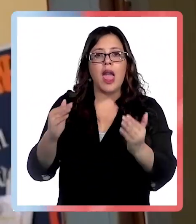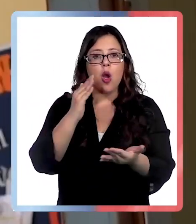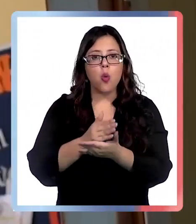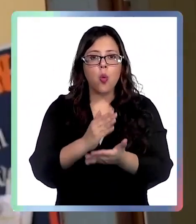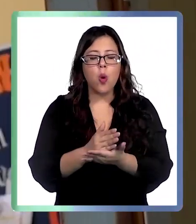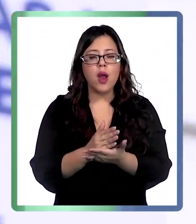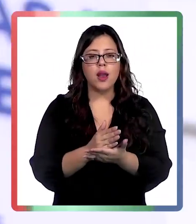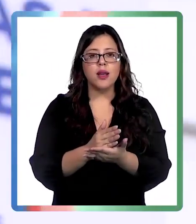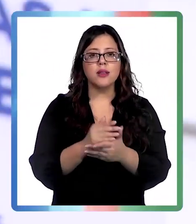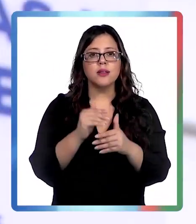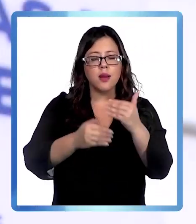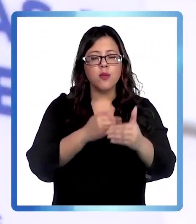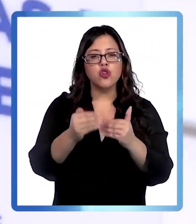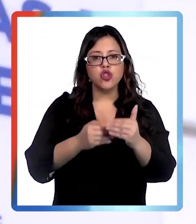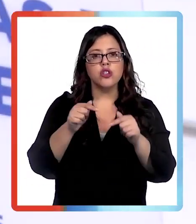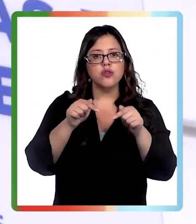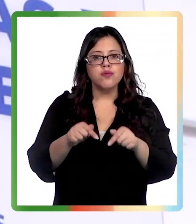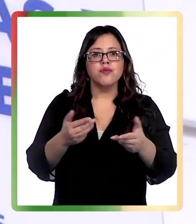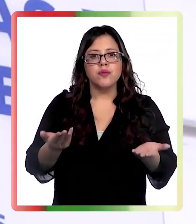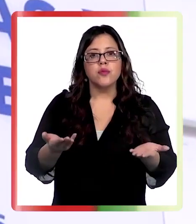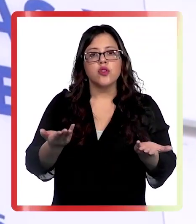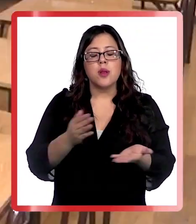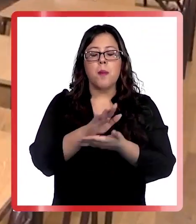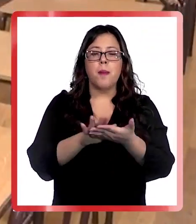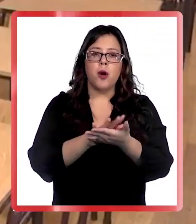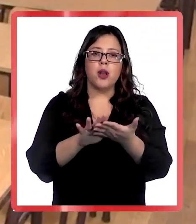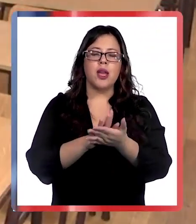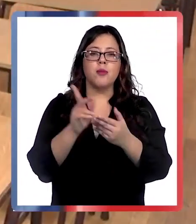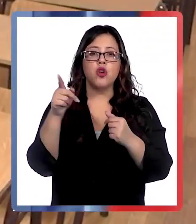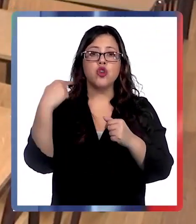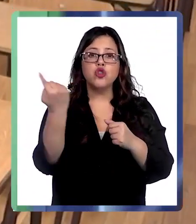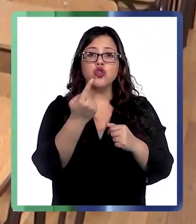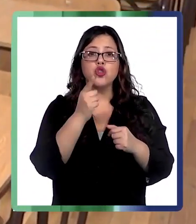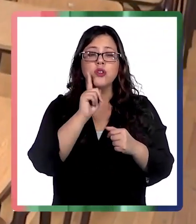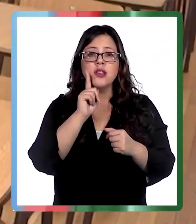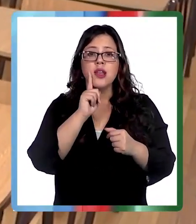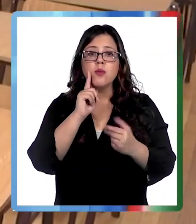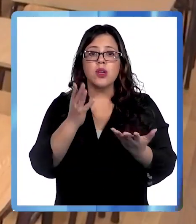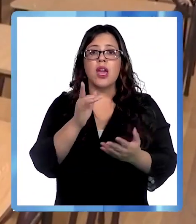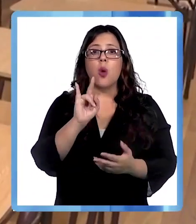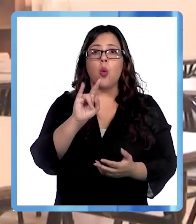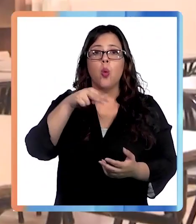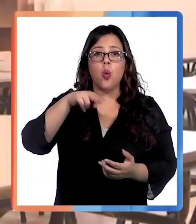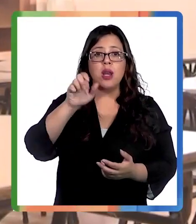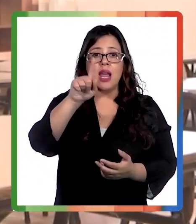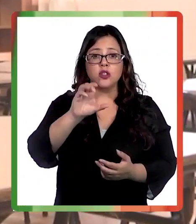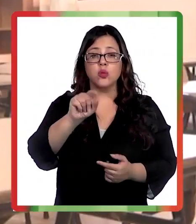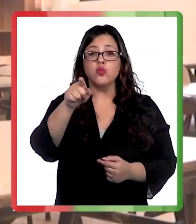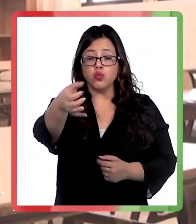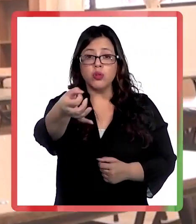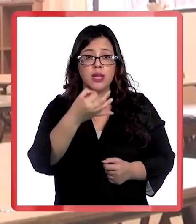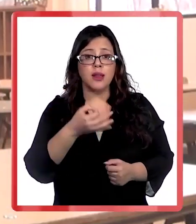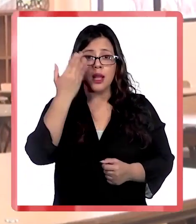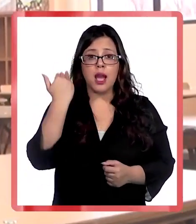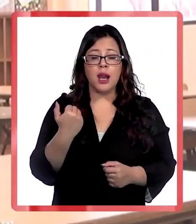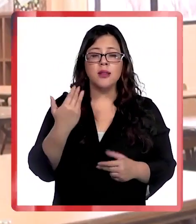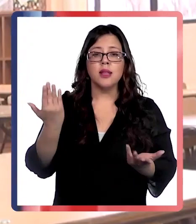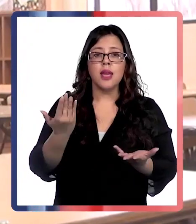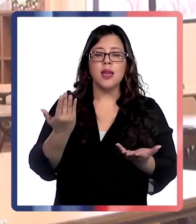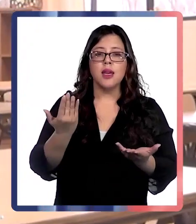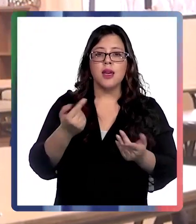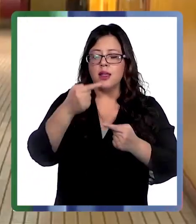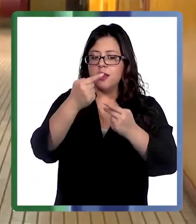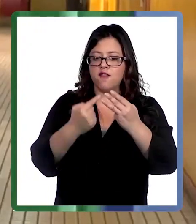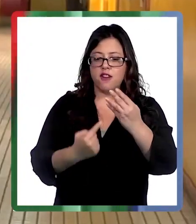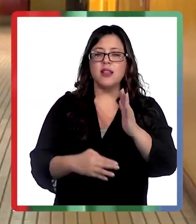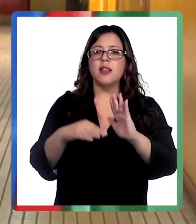las escuelas, a los SLEP en este proceso de integración. Entonces, por ejemplo, nosotros generamos precisamente con UNESCO, ya que tú decías, la mencionabas,